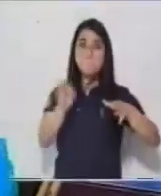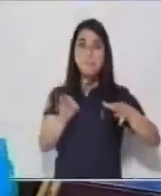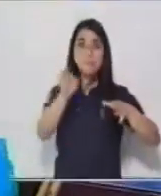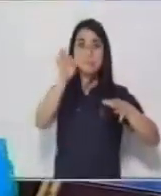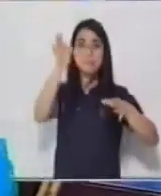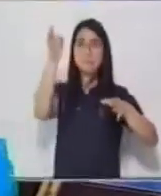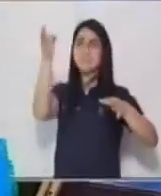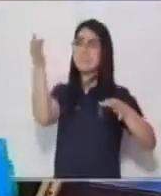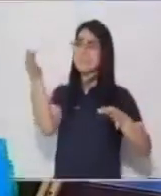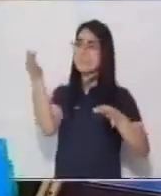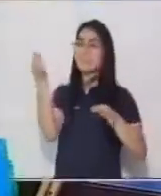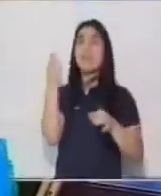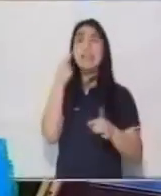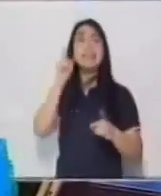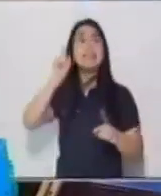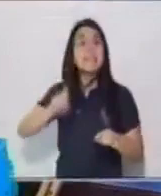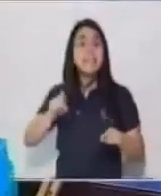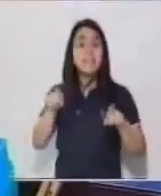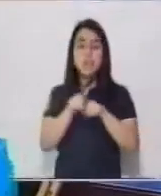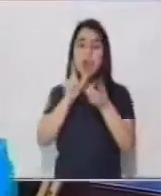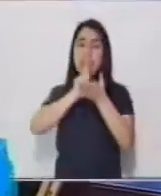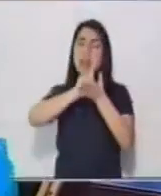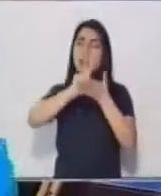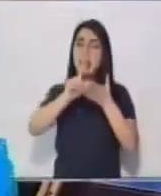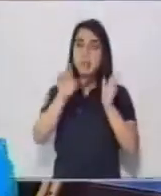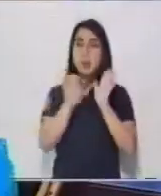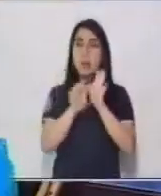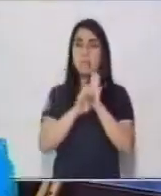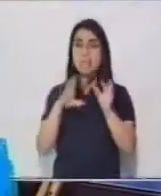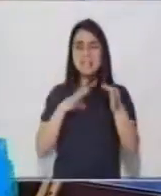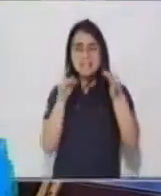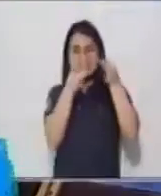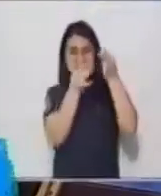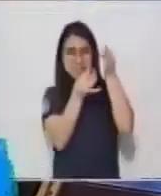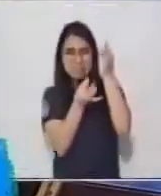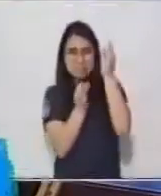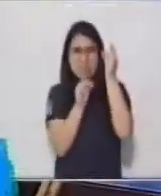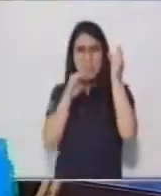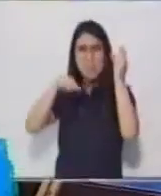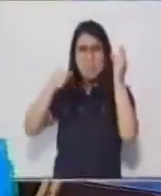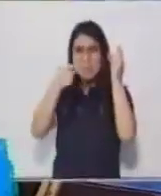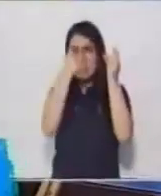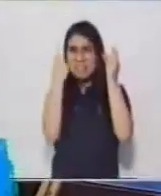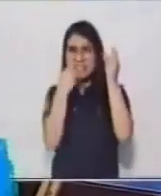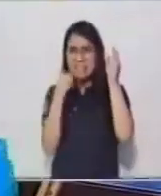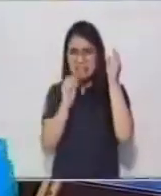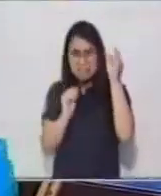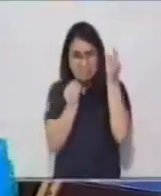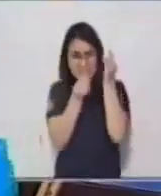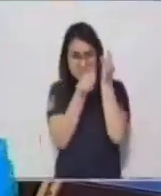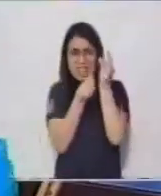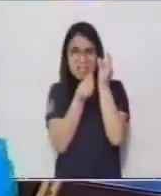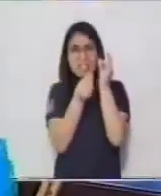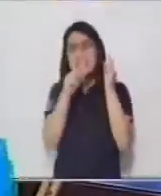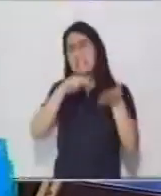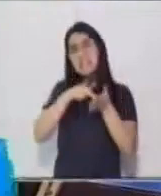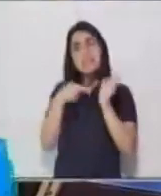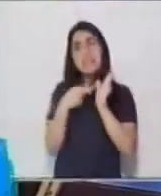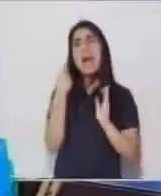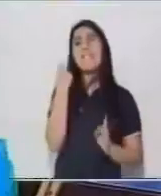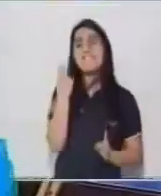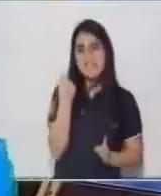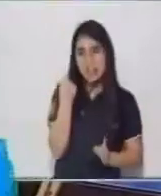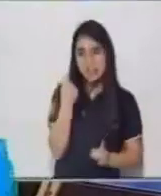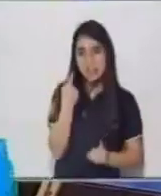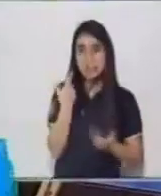Y por último, el paso número 10, que es, vamos a poner en una olla al fuego y